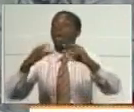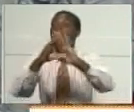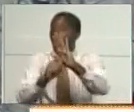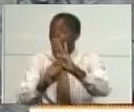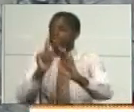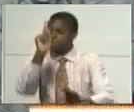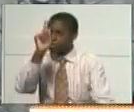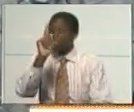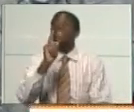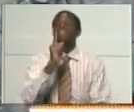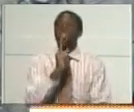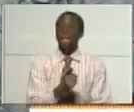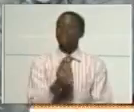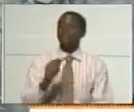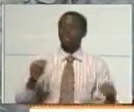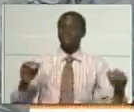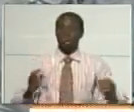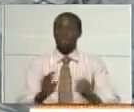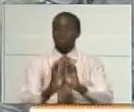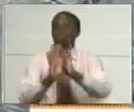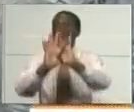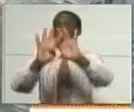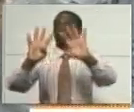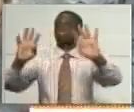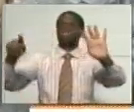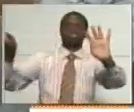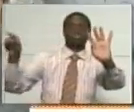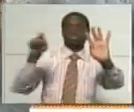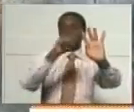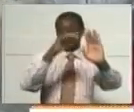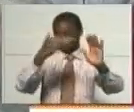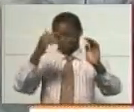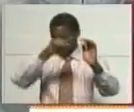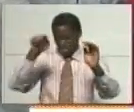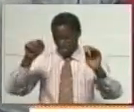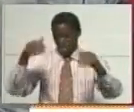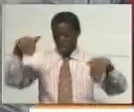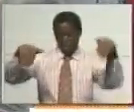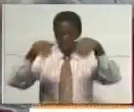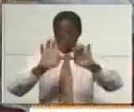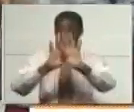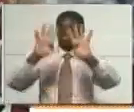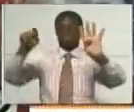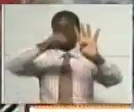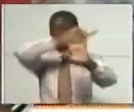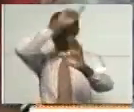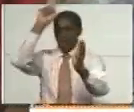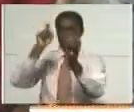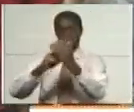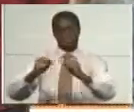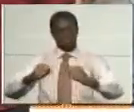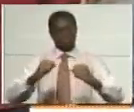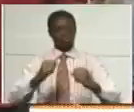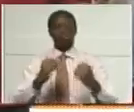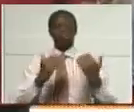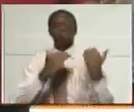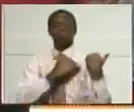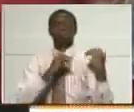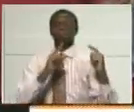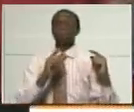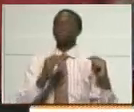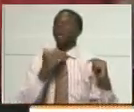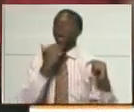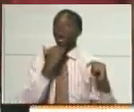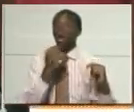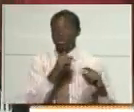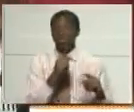Asamblea Nacional Constituyente, en uso de su poder absoluto y plenipotenciario, lo negó expresamente. El espíritu